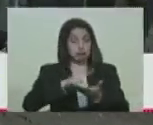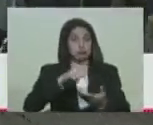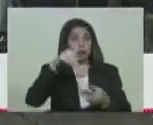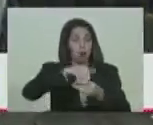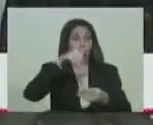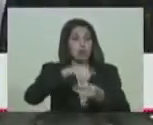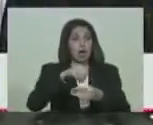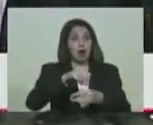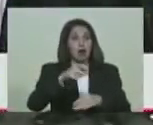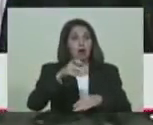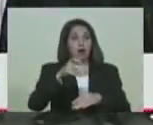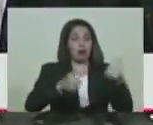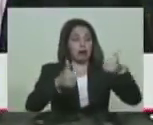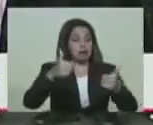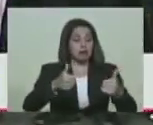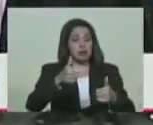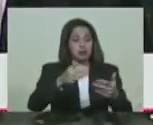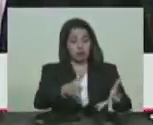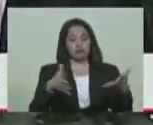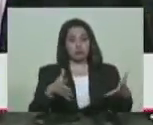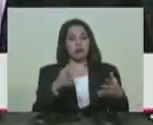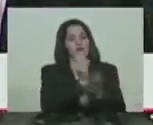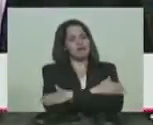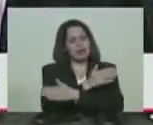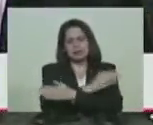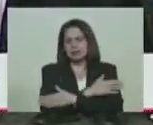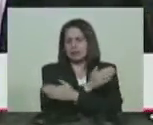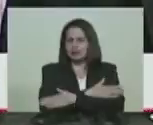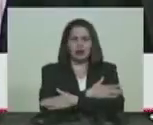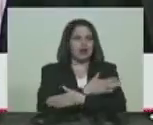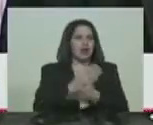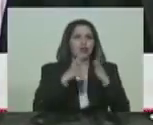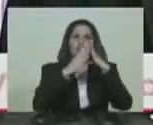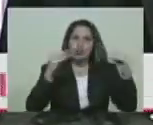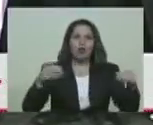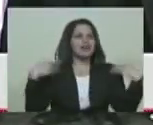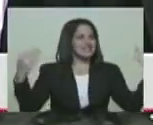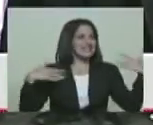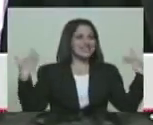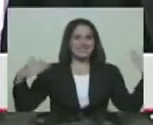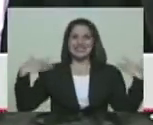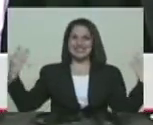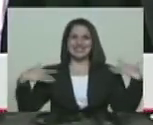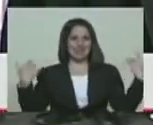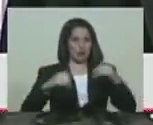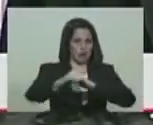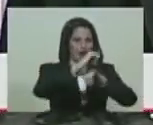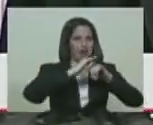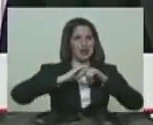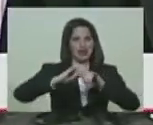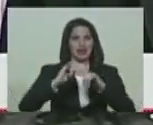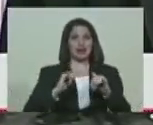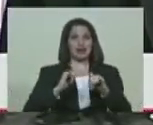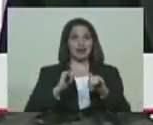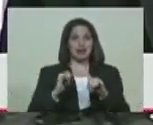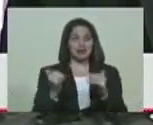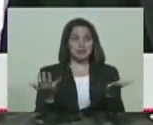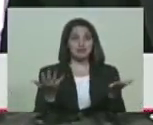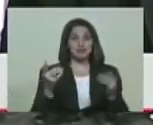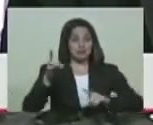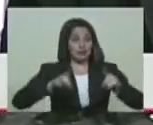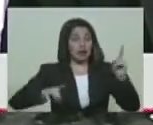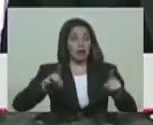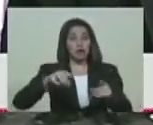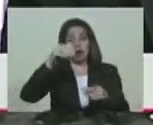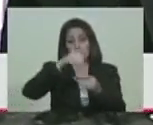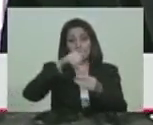ganadores y las candidatas ganadoras, felicidades, deben estar felices, como estamos nosotros. A aquellos que votaron por